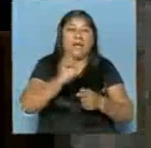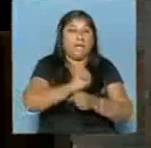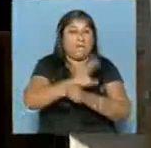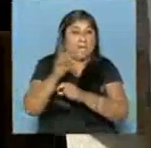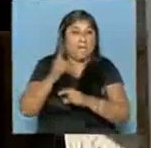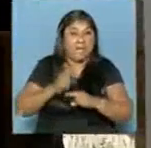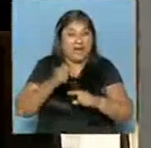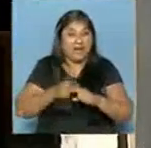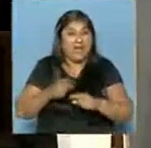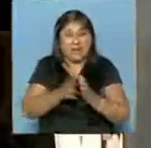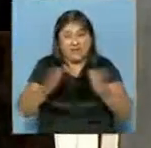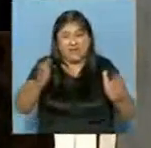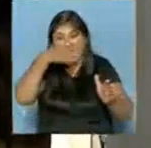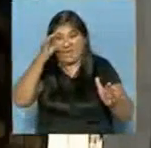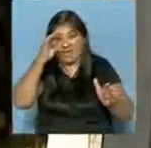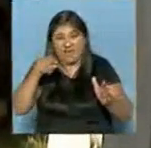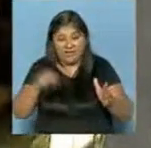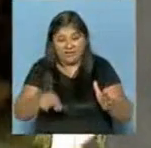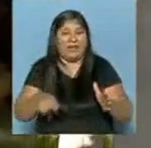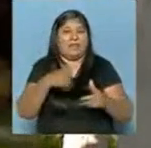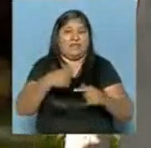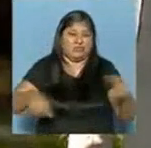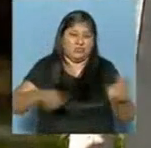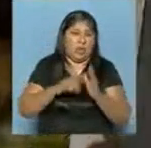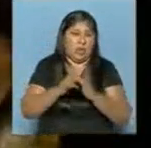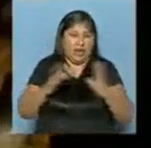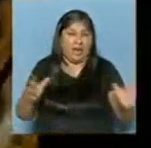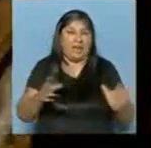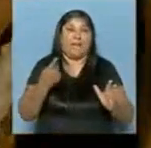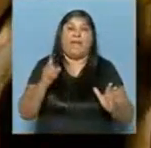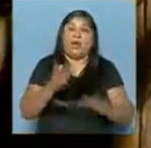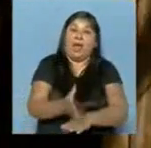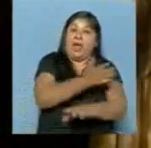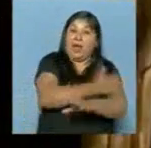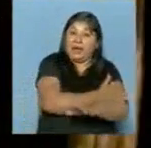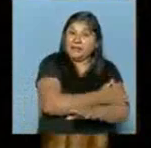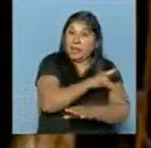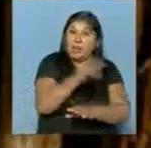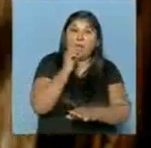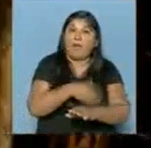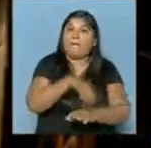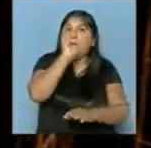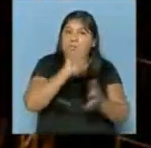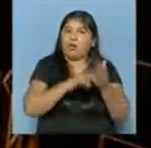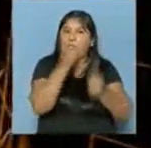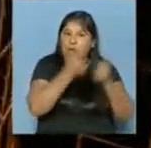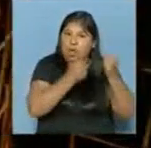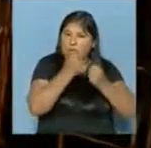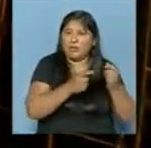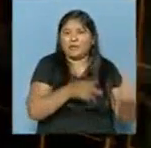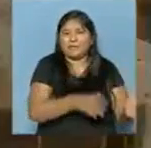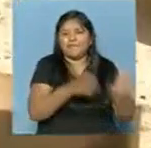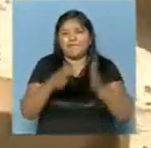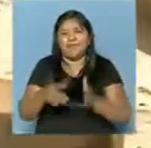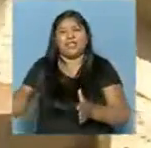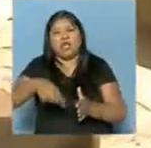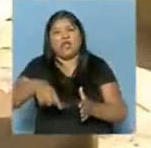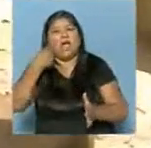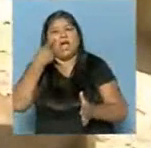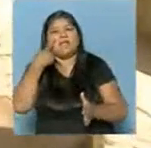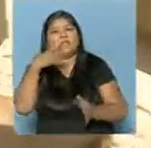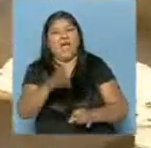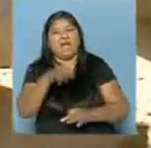ahora estamos con la continuidad. Particularmente en Jujuy, el impacto no ha sido tan duro, por supuesto que ha afectado, sobre todo porque